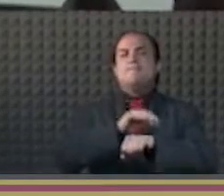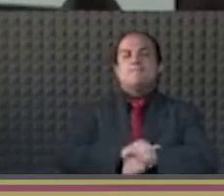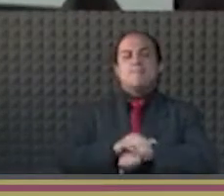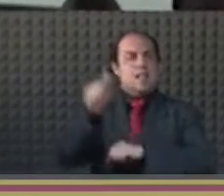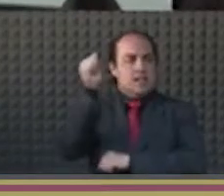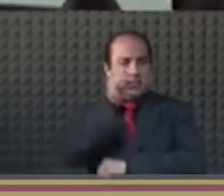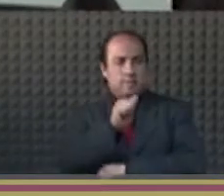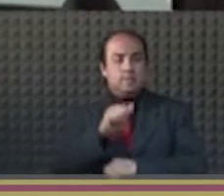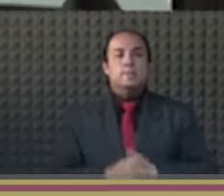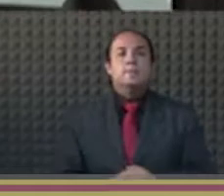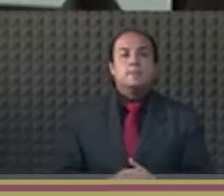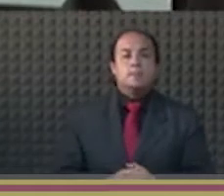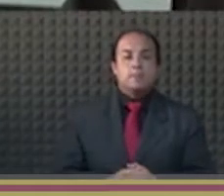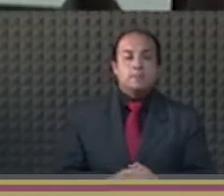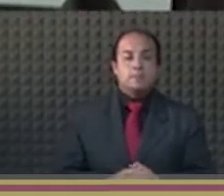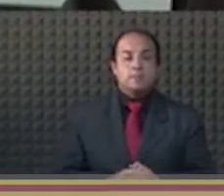siempre.